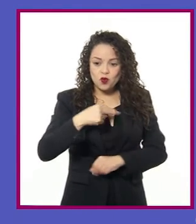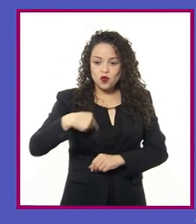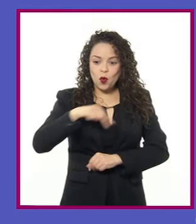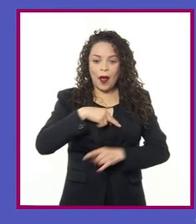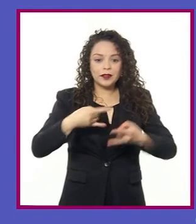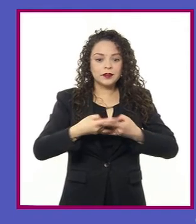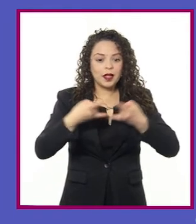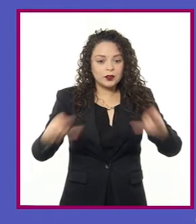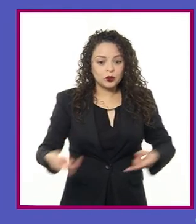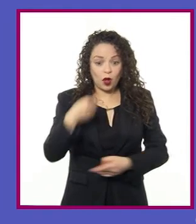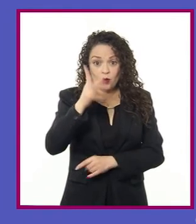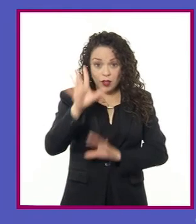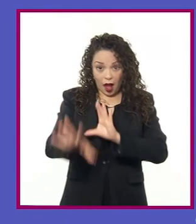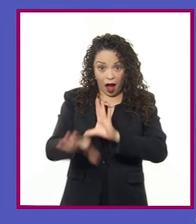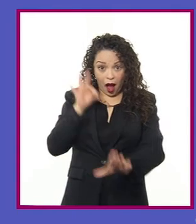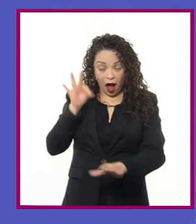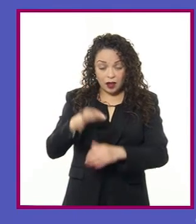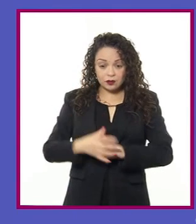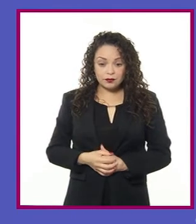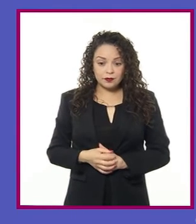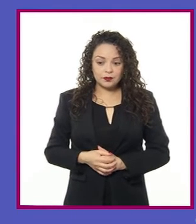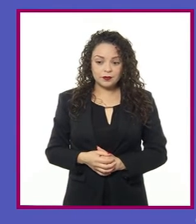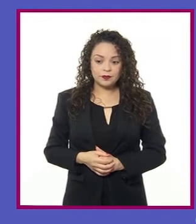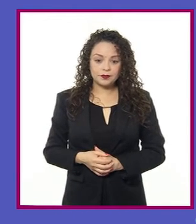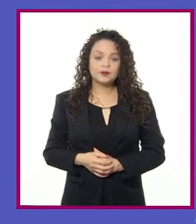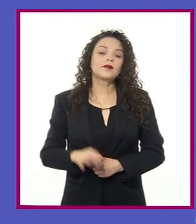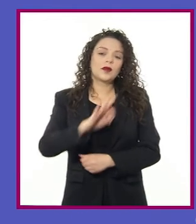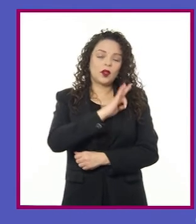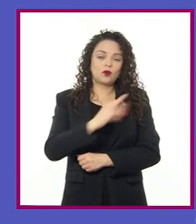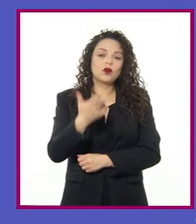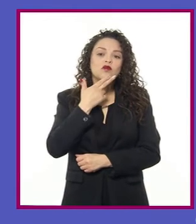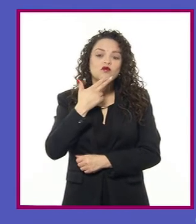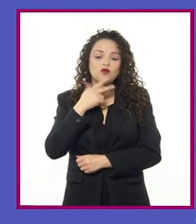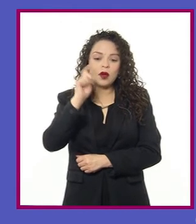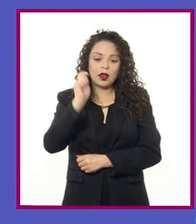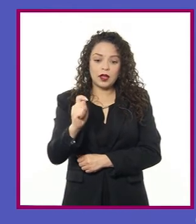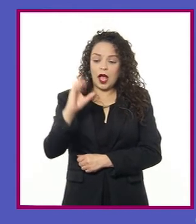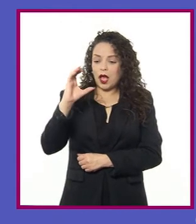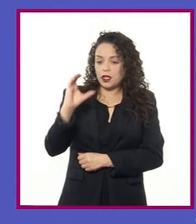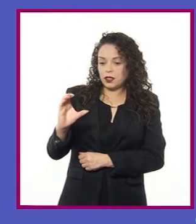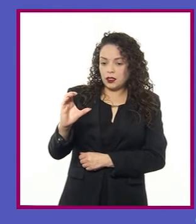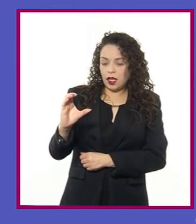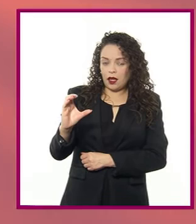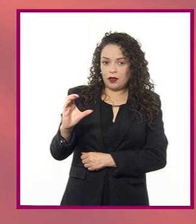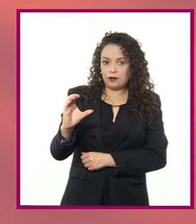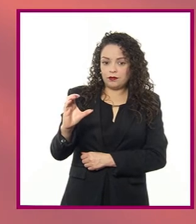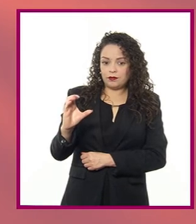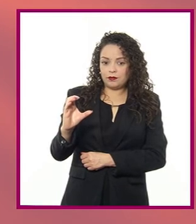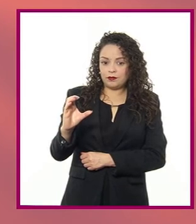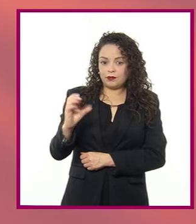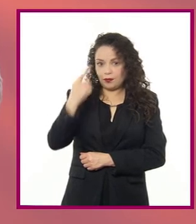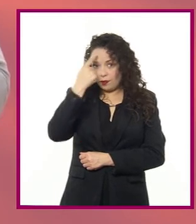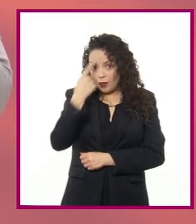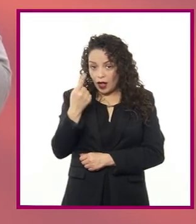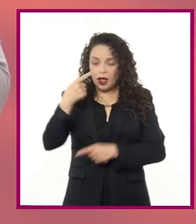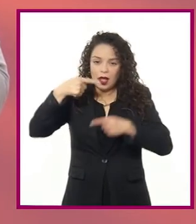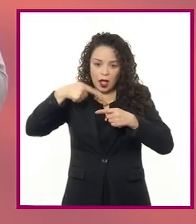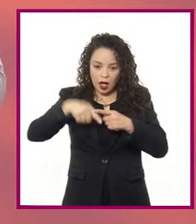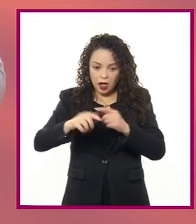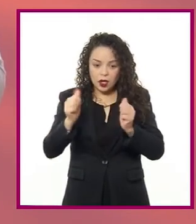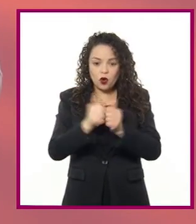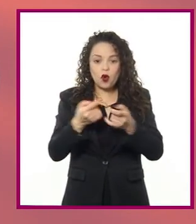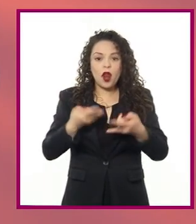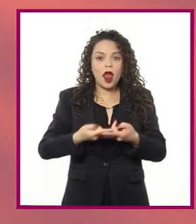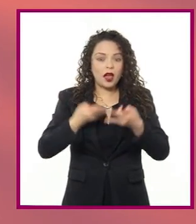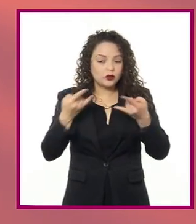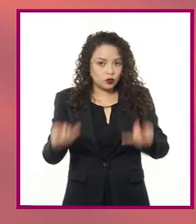encontrar la respuesta? Podemos ocupar el escenario del inciso C para iniciar con la historieta.